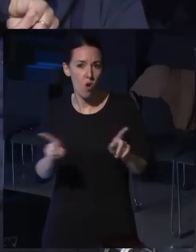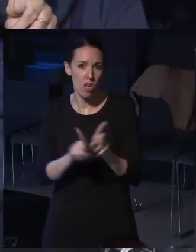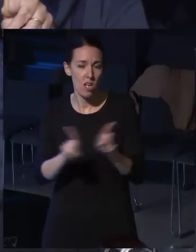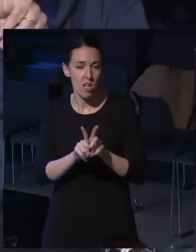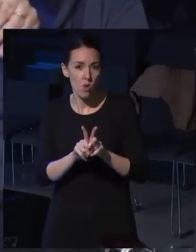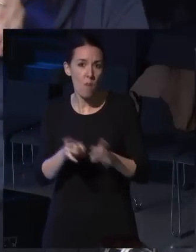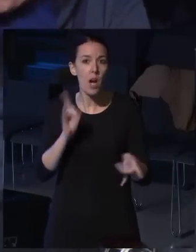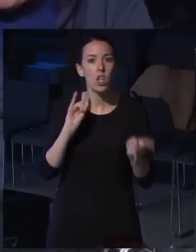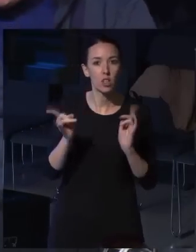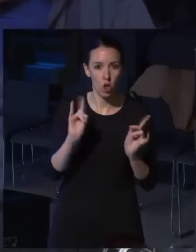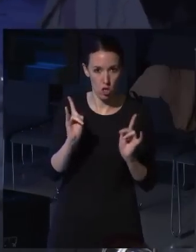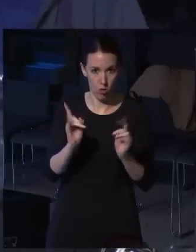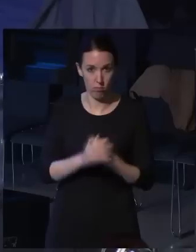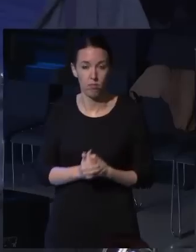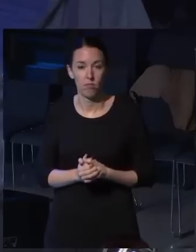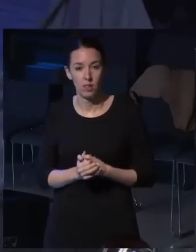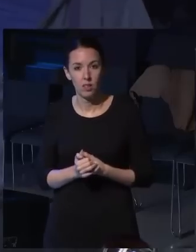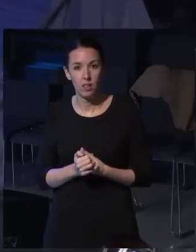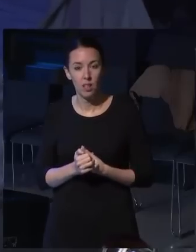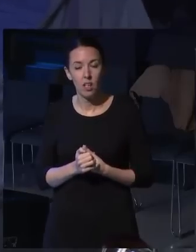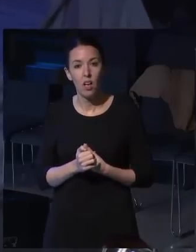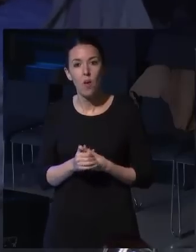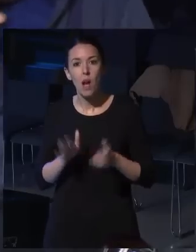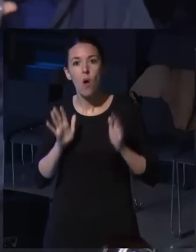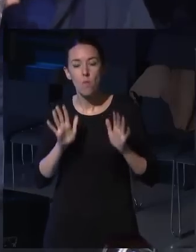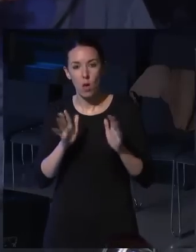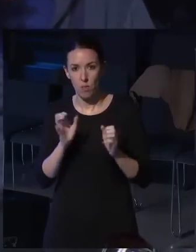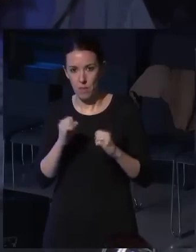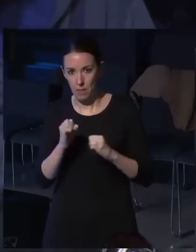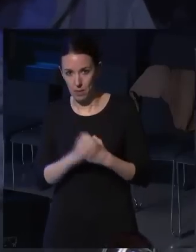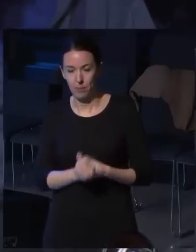la sandía. Como el empujador. El aguador. Vale.